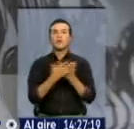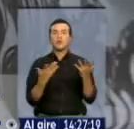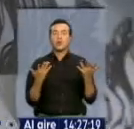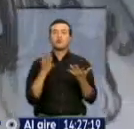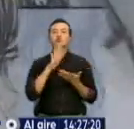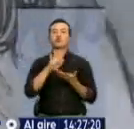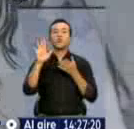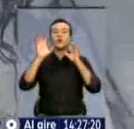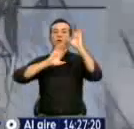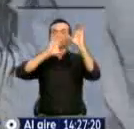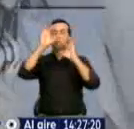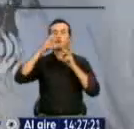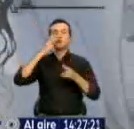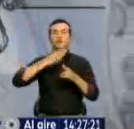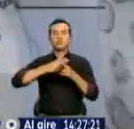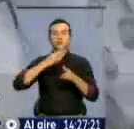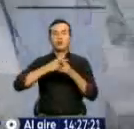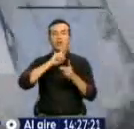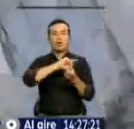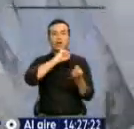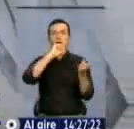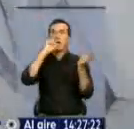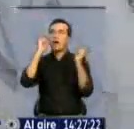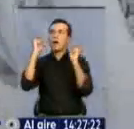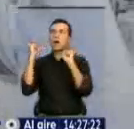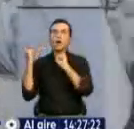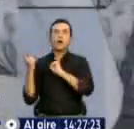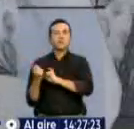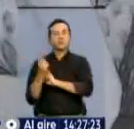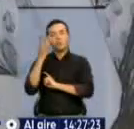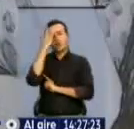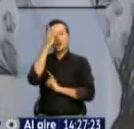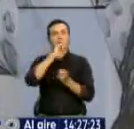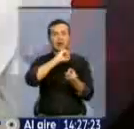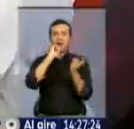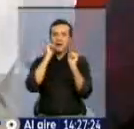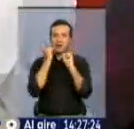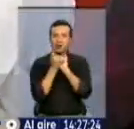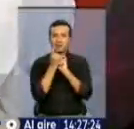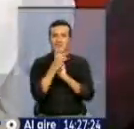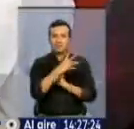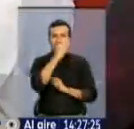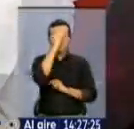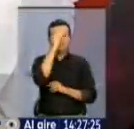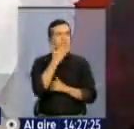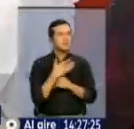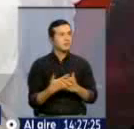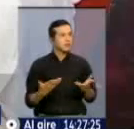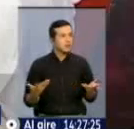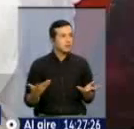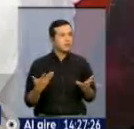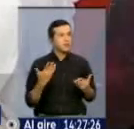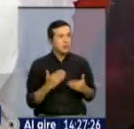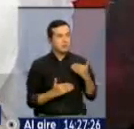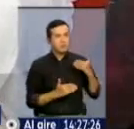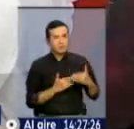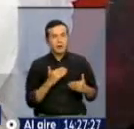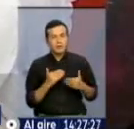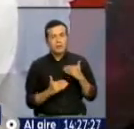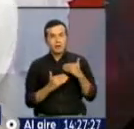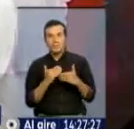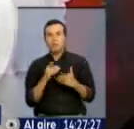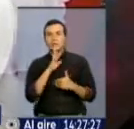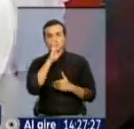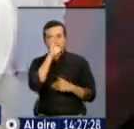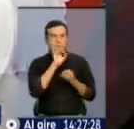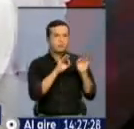su exposición denominada La Transición. Porque precisamente es eso, es algo didáctico, que es un escalón que no podemos saltarnos.